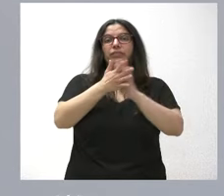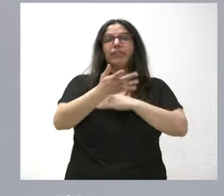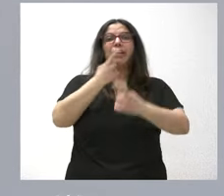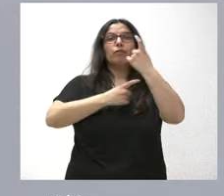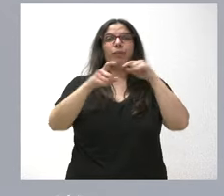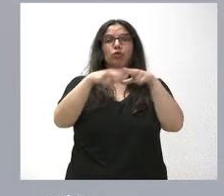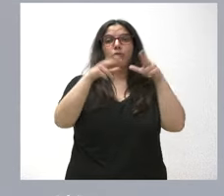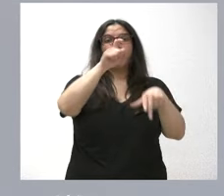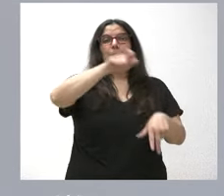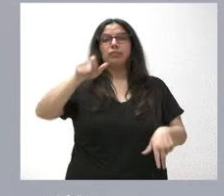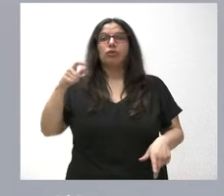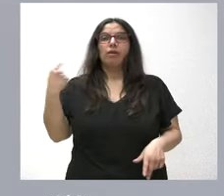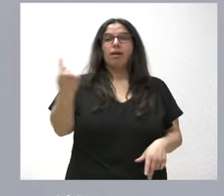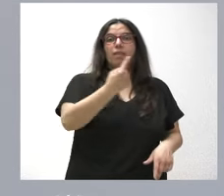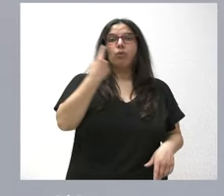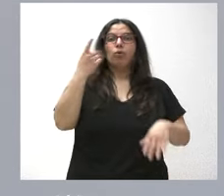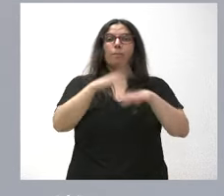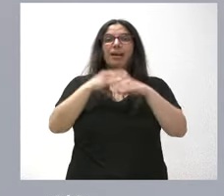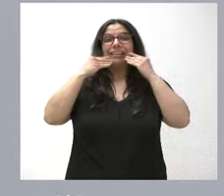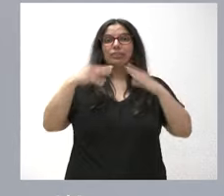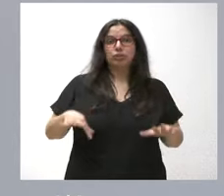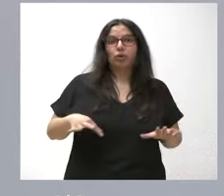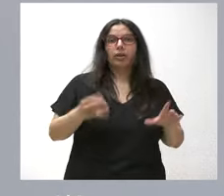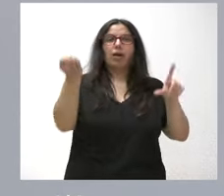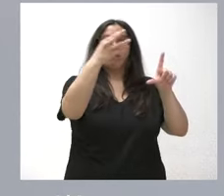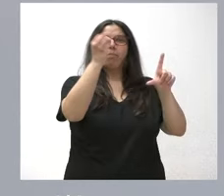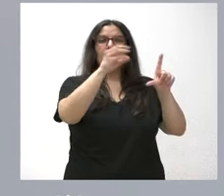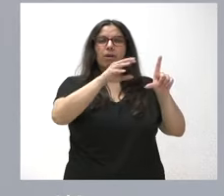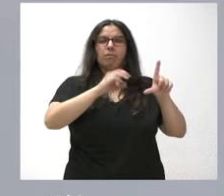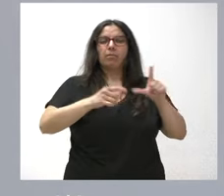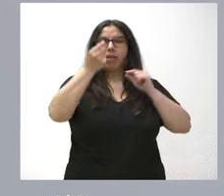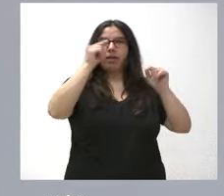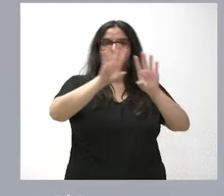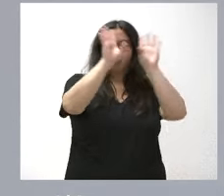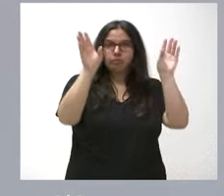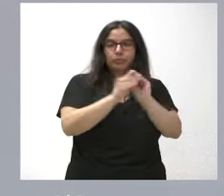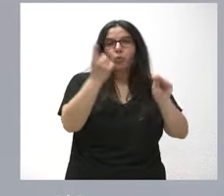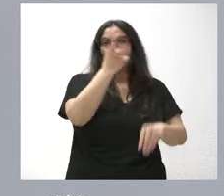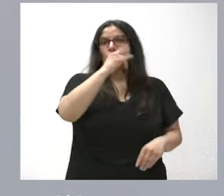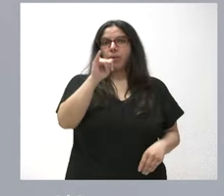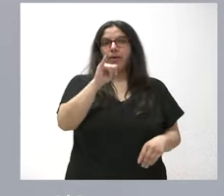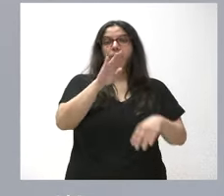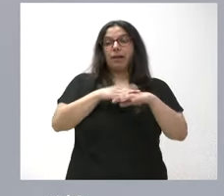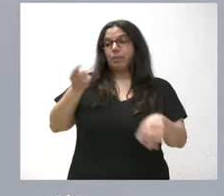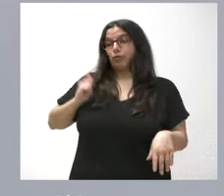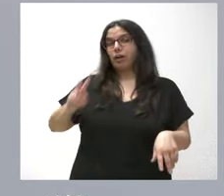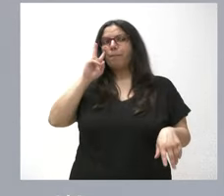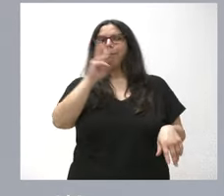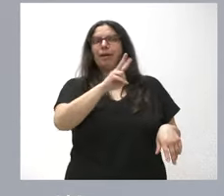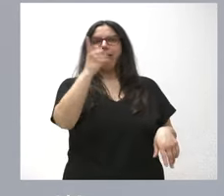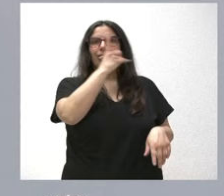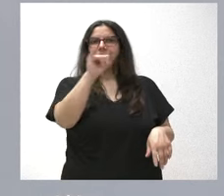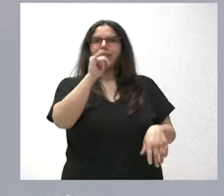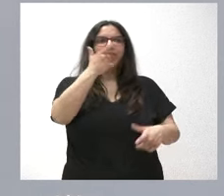de los ciudadanos para configurar las historias que contengan todos los datos y así facilitar el trabajo de los profesionales,